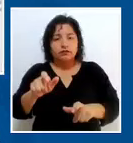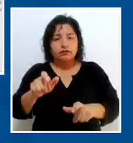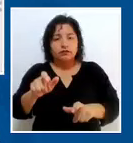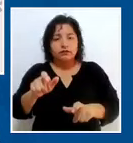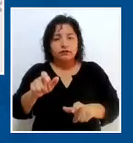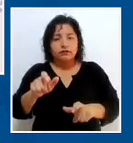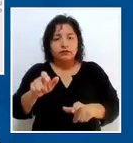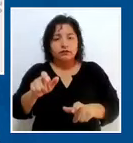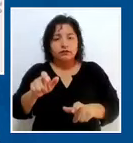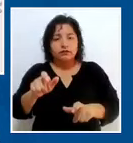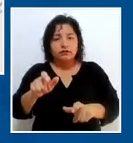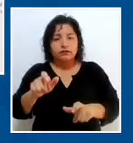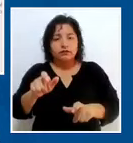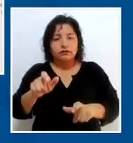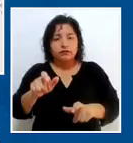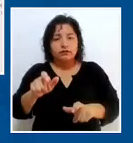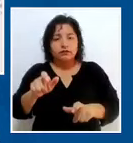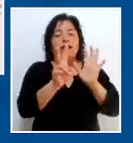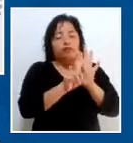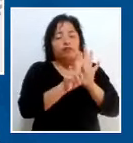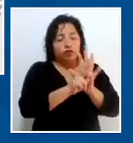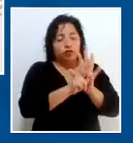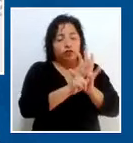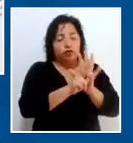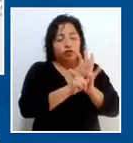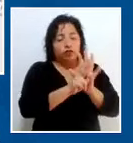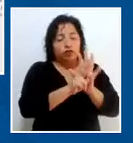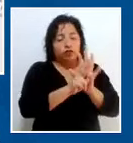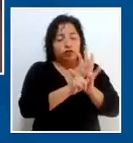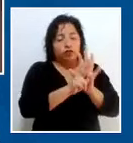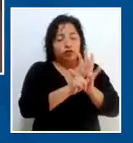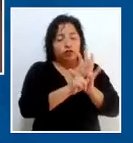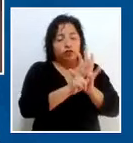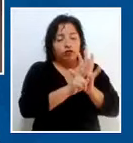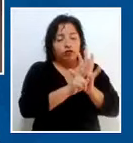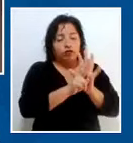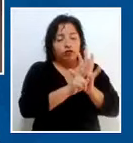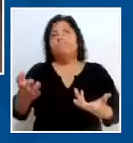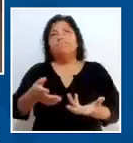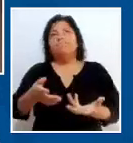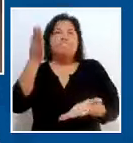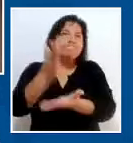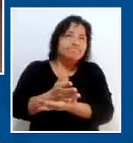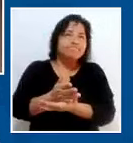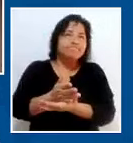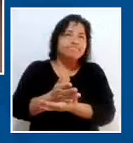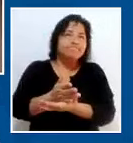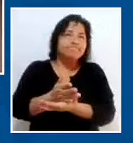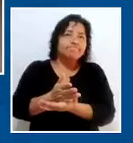voluntad de las entidades de iniciar estos procedimientos disciplinarios,